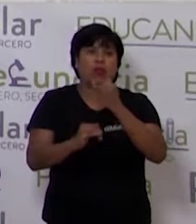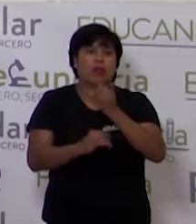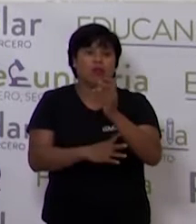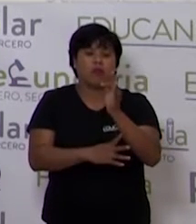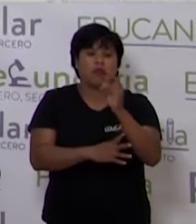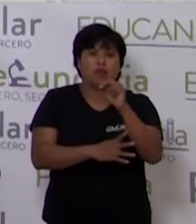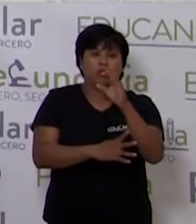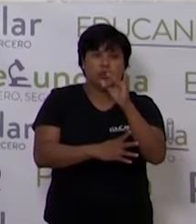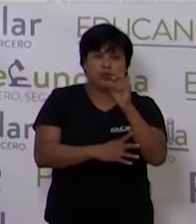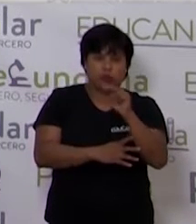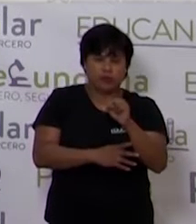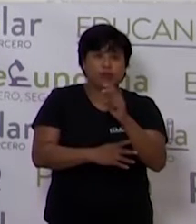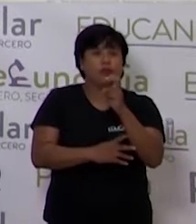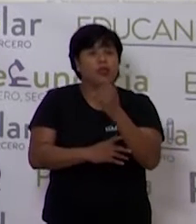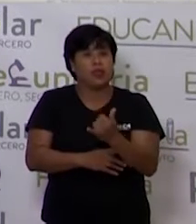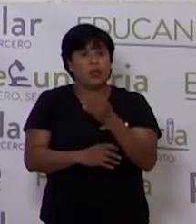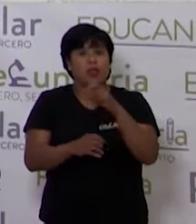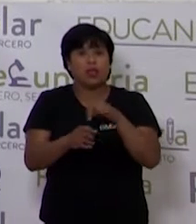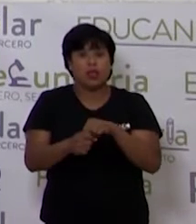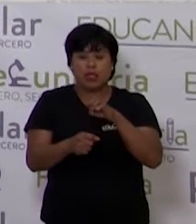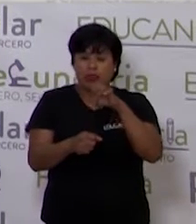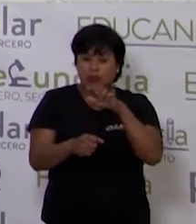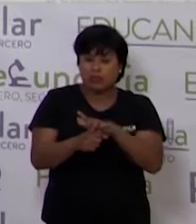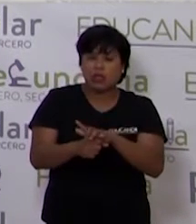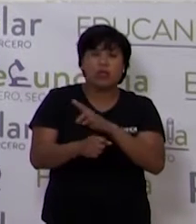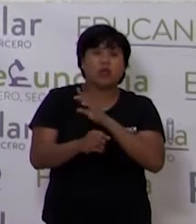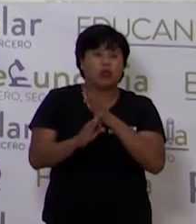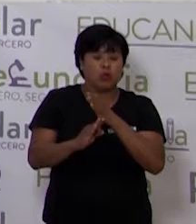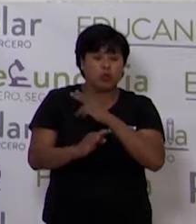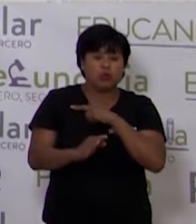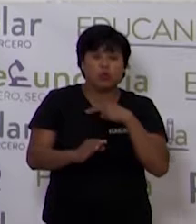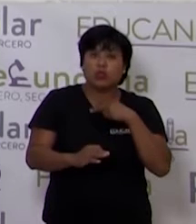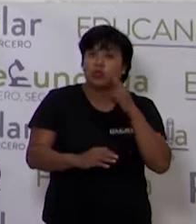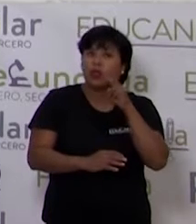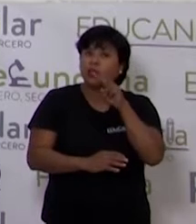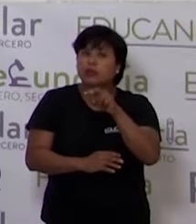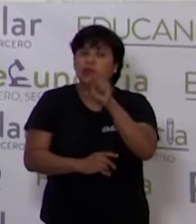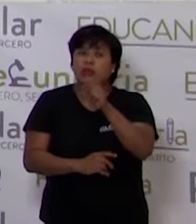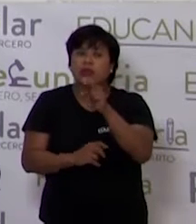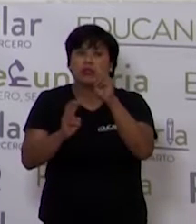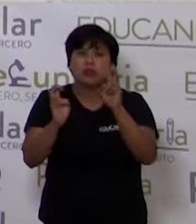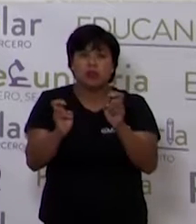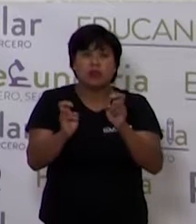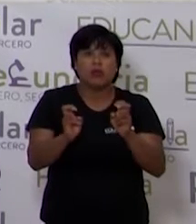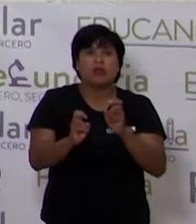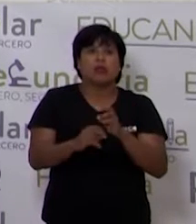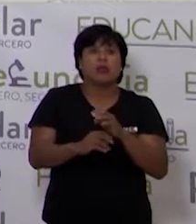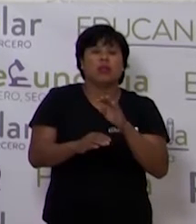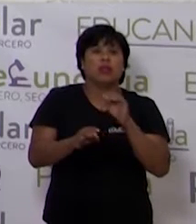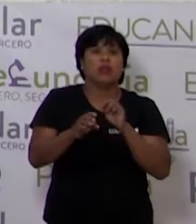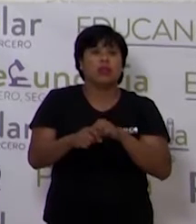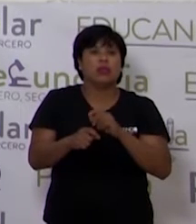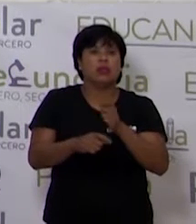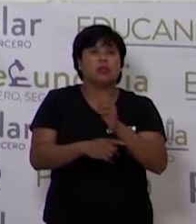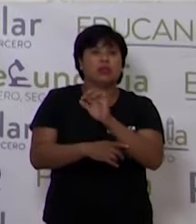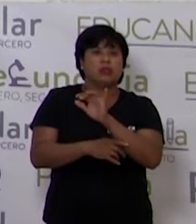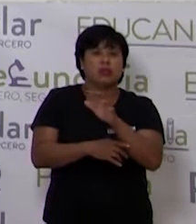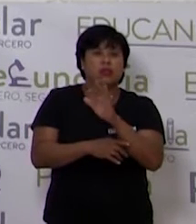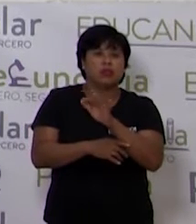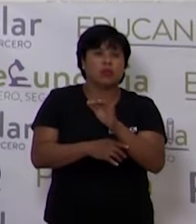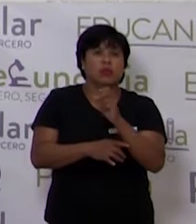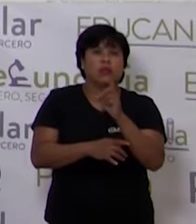funciones. Y en específico lo que vamos a ver el día de hoy son lectura y